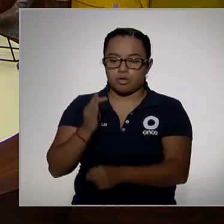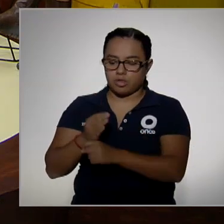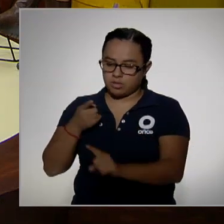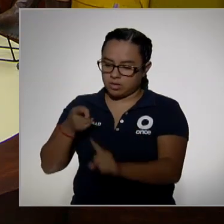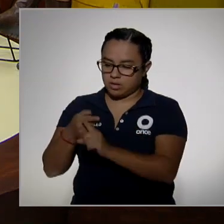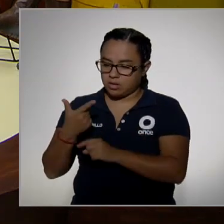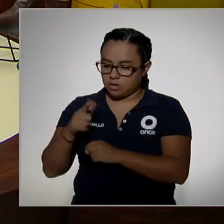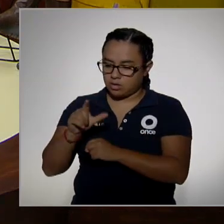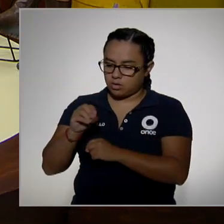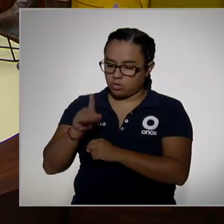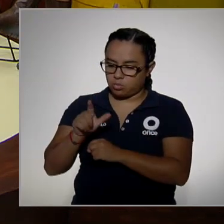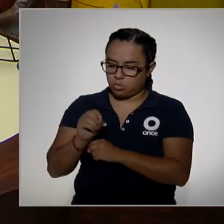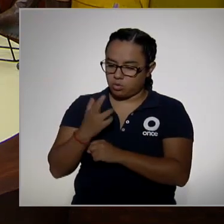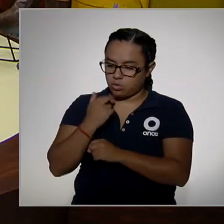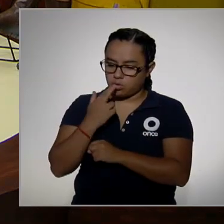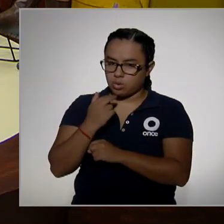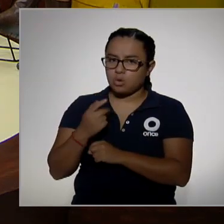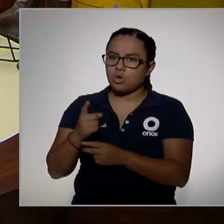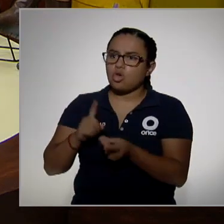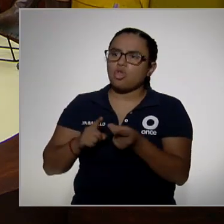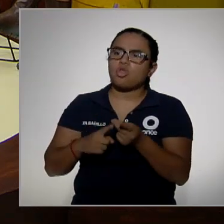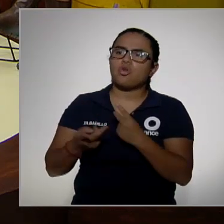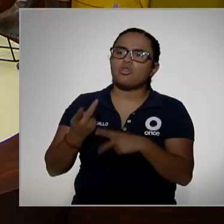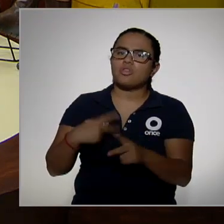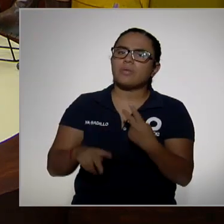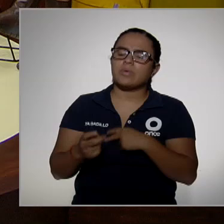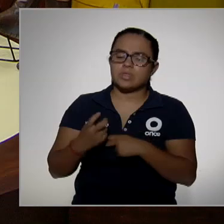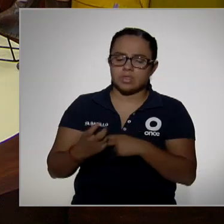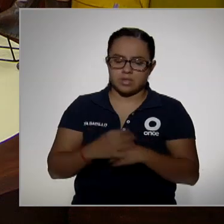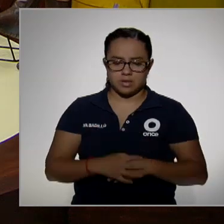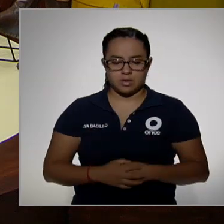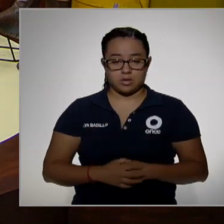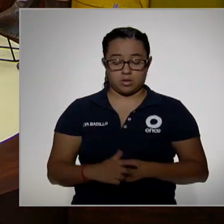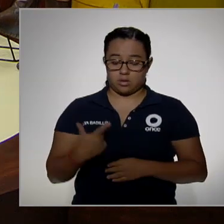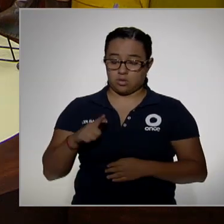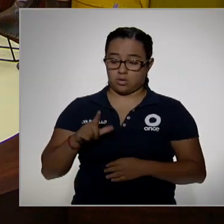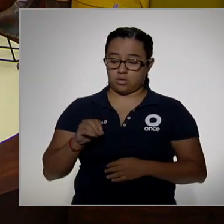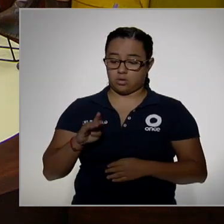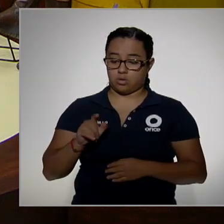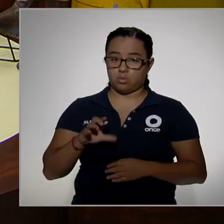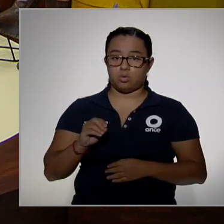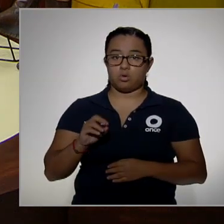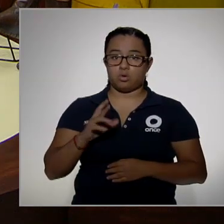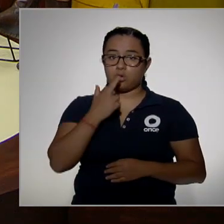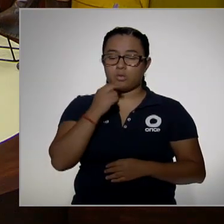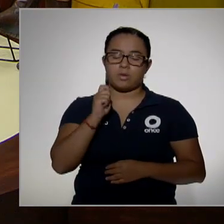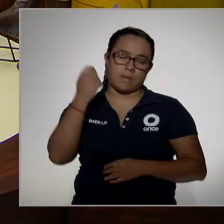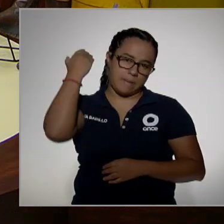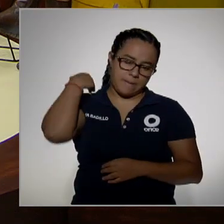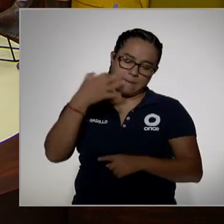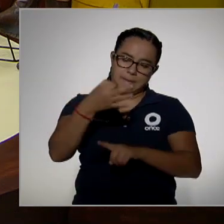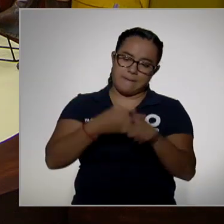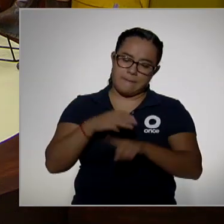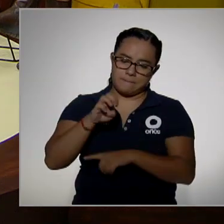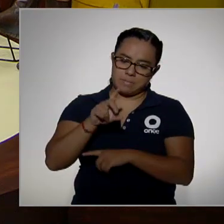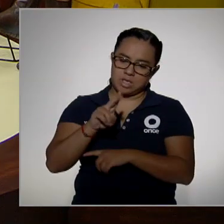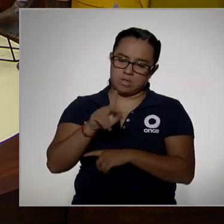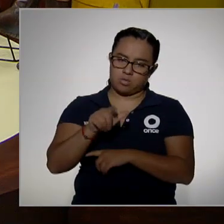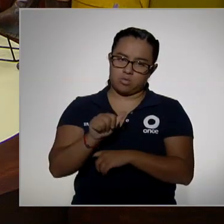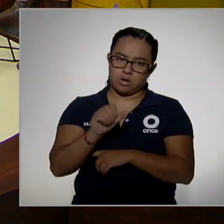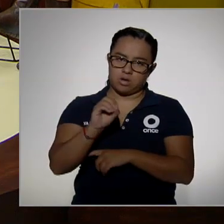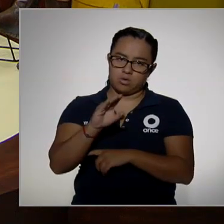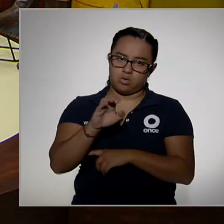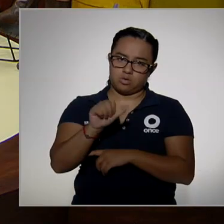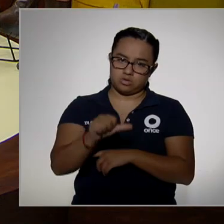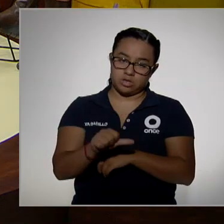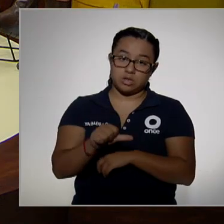rojos donde se forman los glóbulos rojos los glóbulos rojos se forman en la médula ósea que es la fábrica de la sangre que